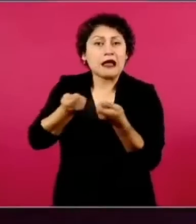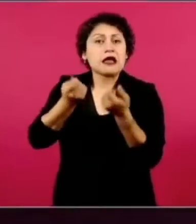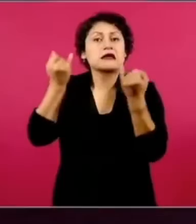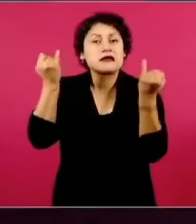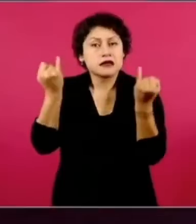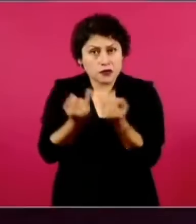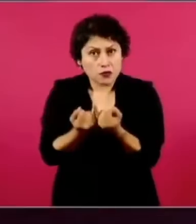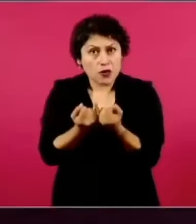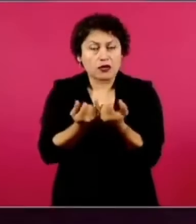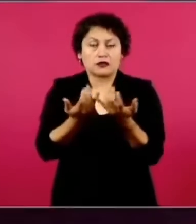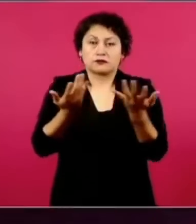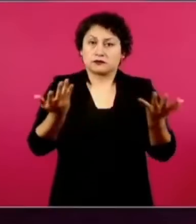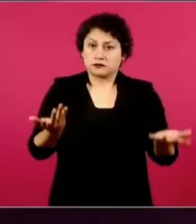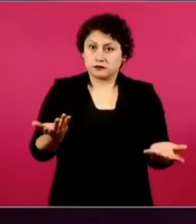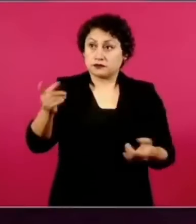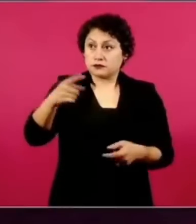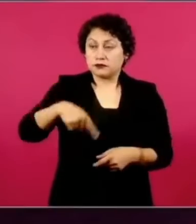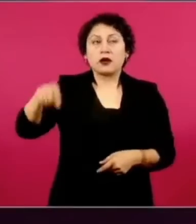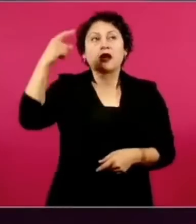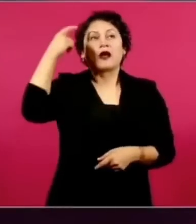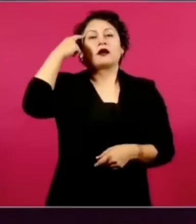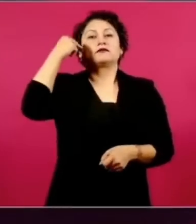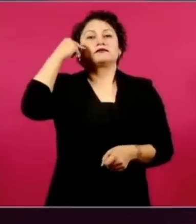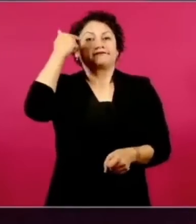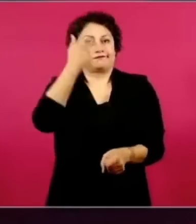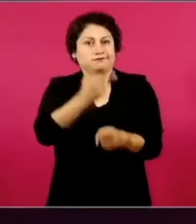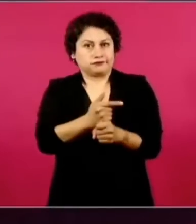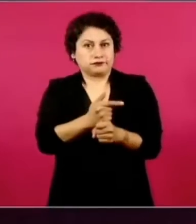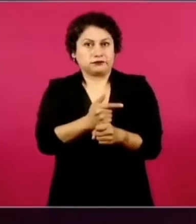¿Y qué hacer ante eso?